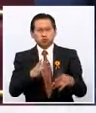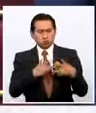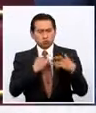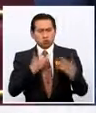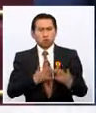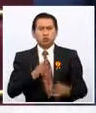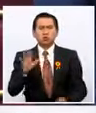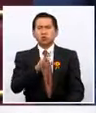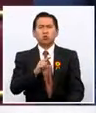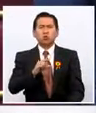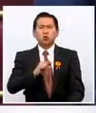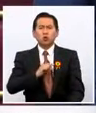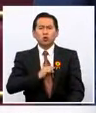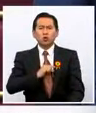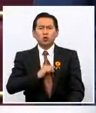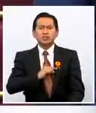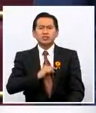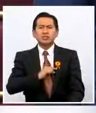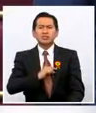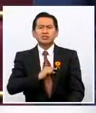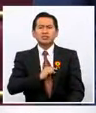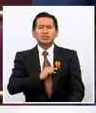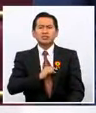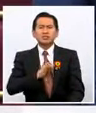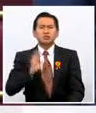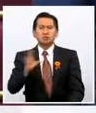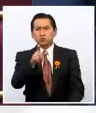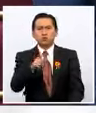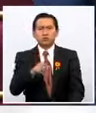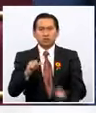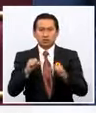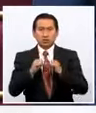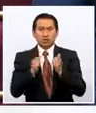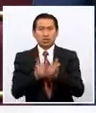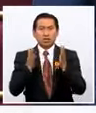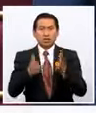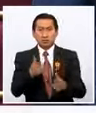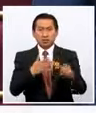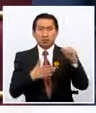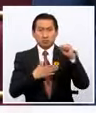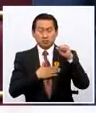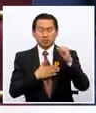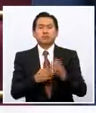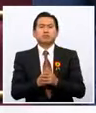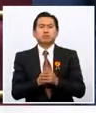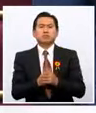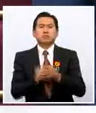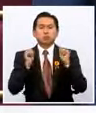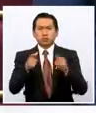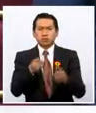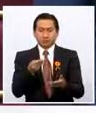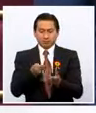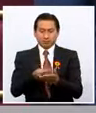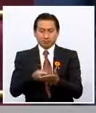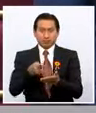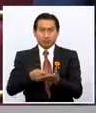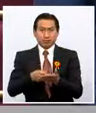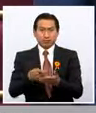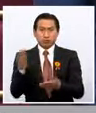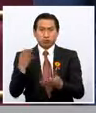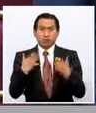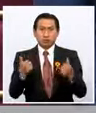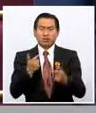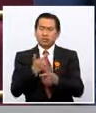conciencia de los señores y las señoras asambleístas del más para que liberen el dinero del bono